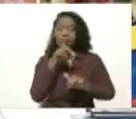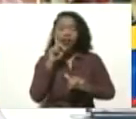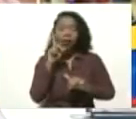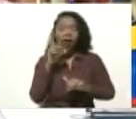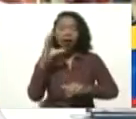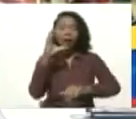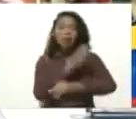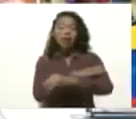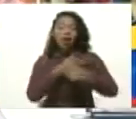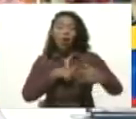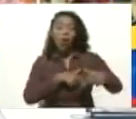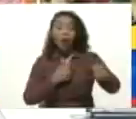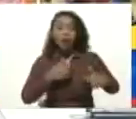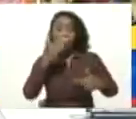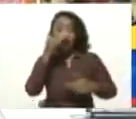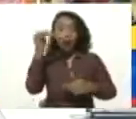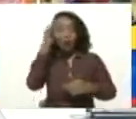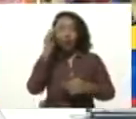Capitán Corazón Mayor.